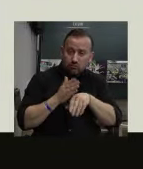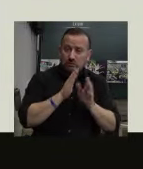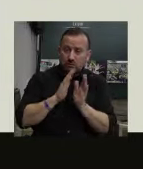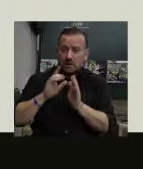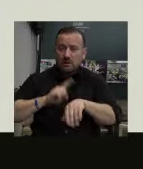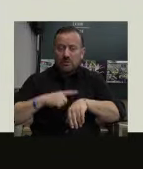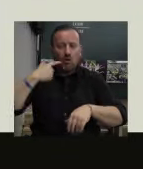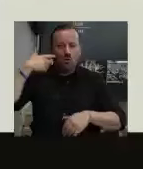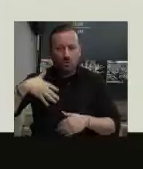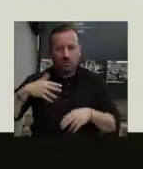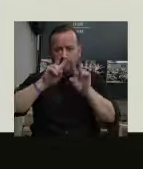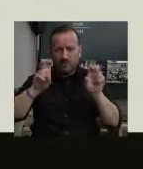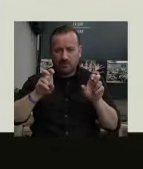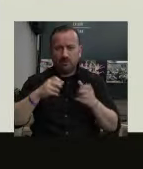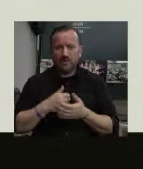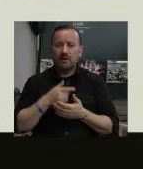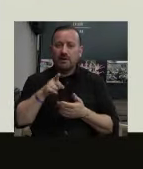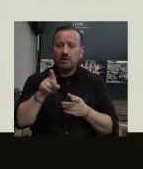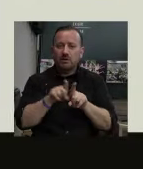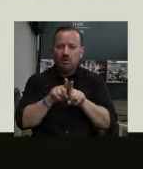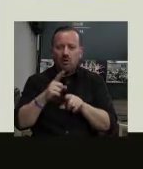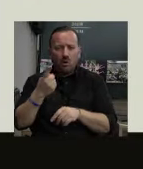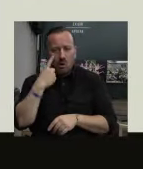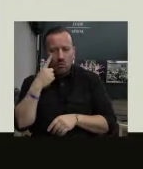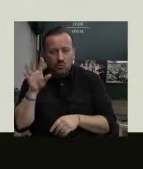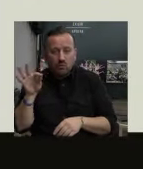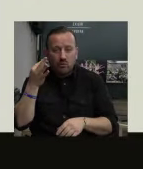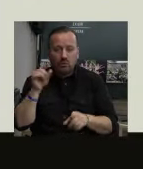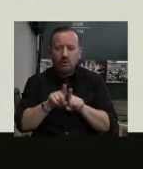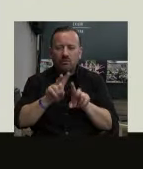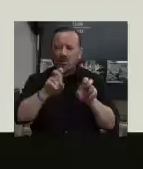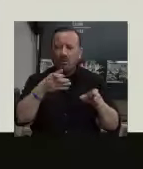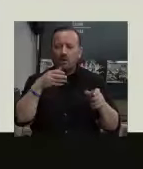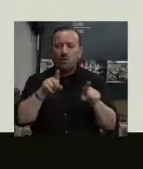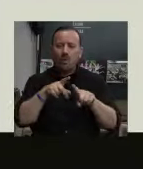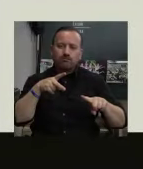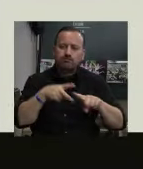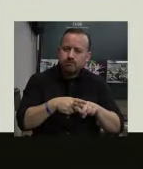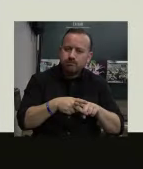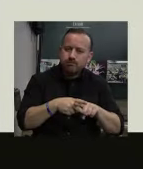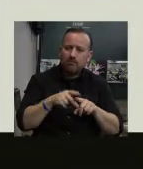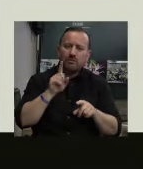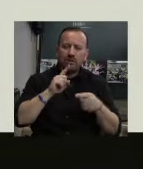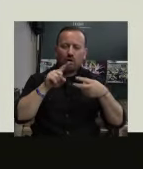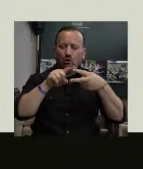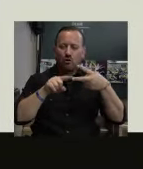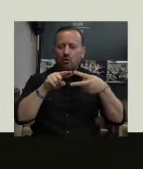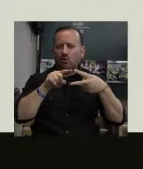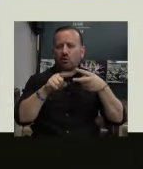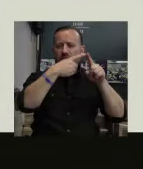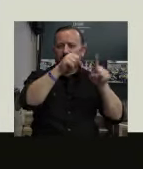esencial y ese descubrir que implica detenerse tiene como dos elementos o dos